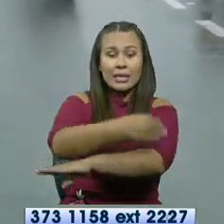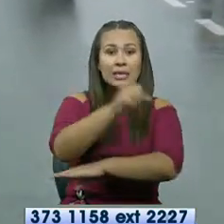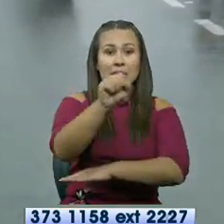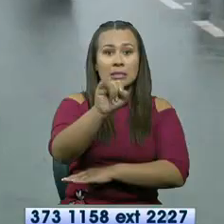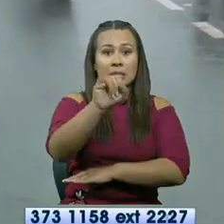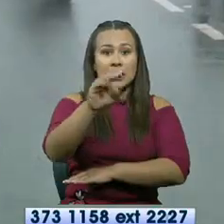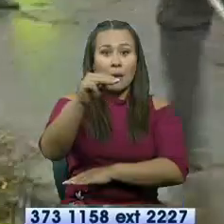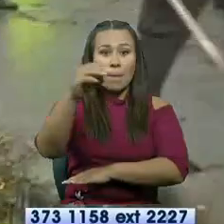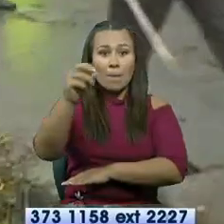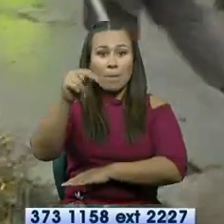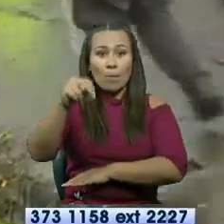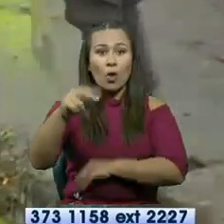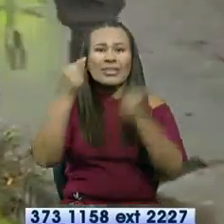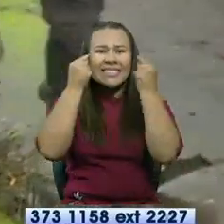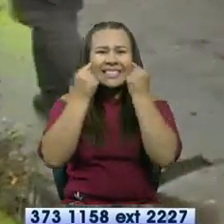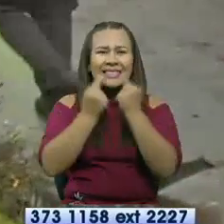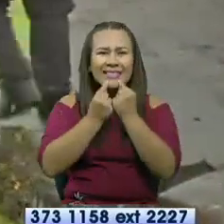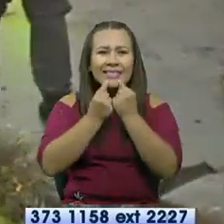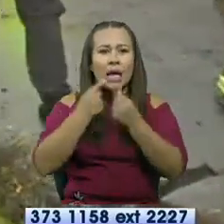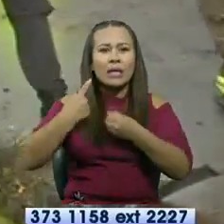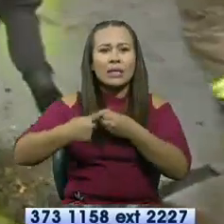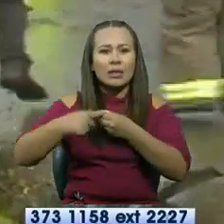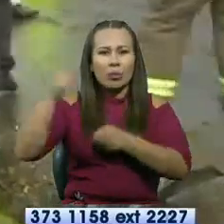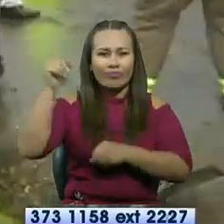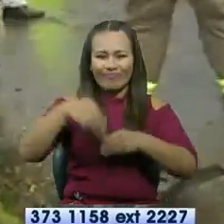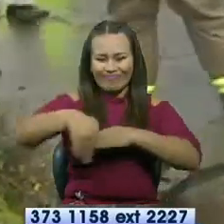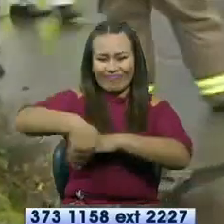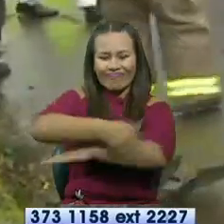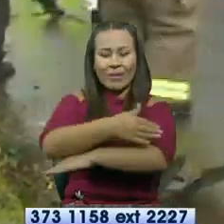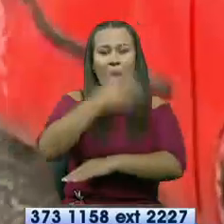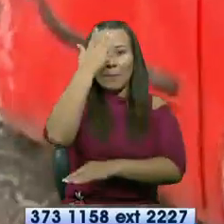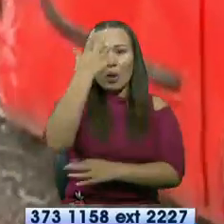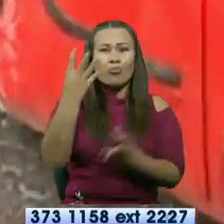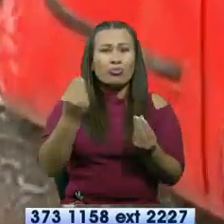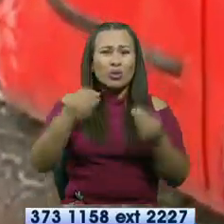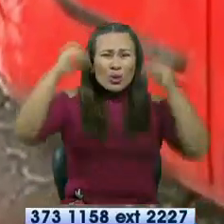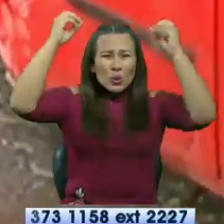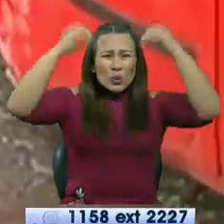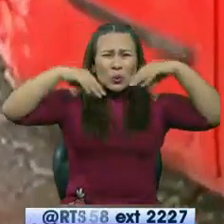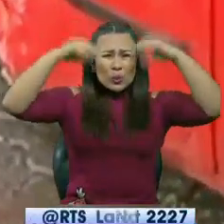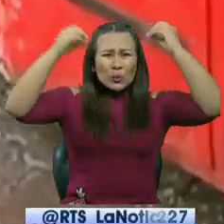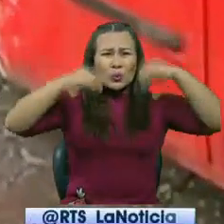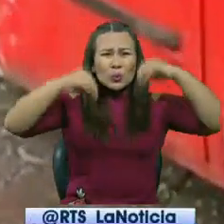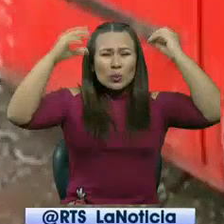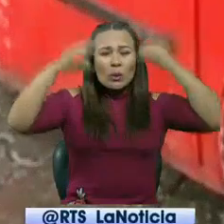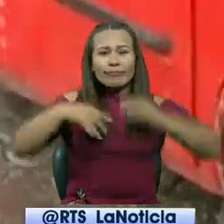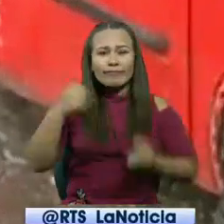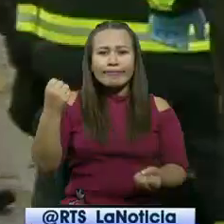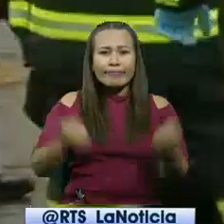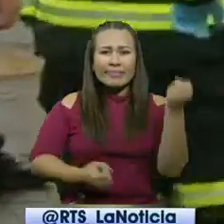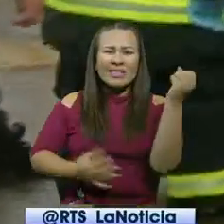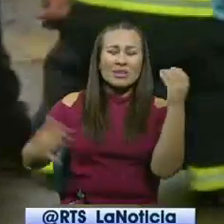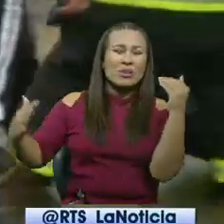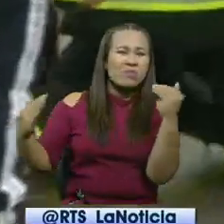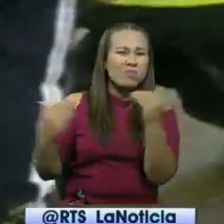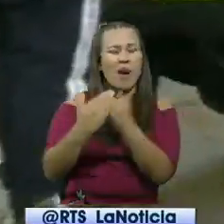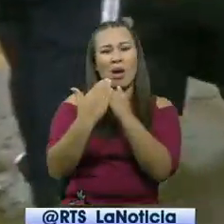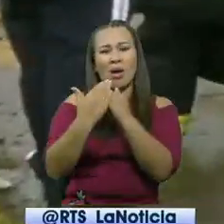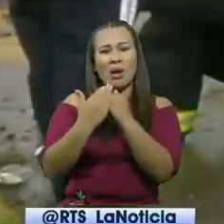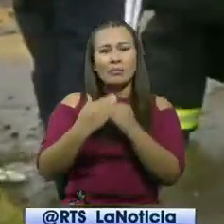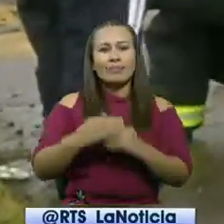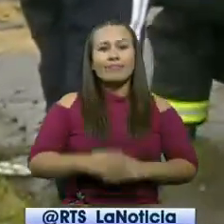Simón Bolívar en Quito. Al parecer, la impericia y la incesante lluvia habrían sido las causas del siniestro.